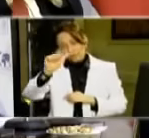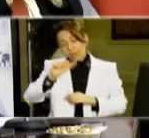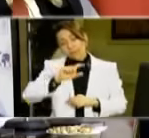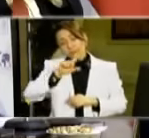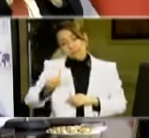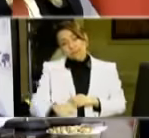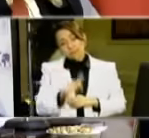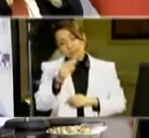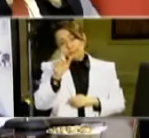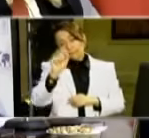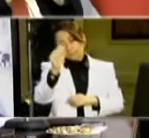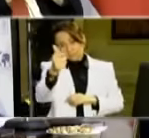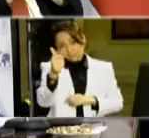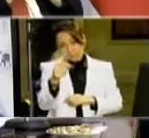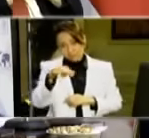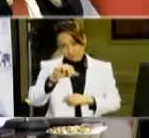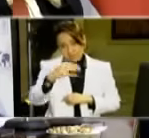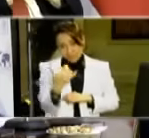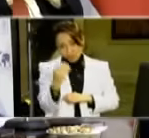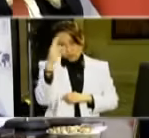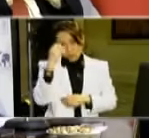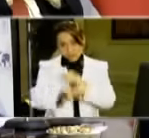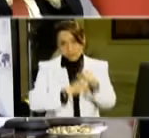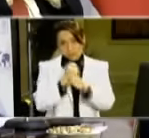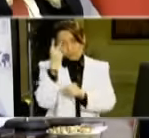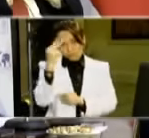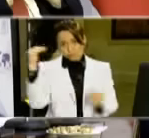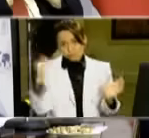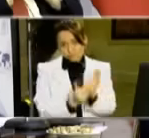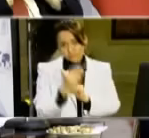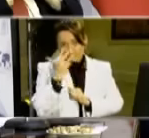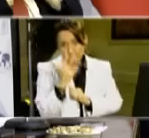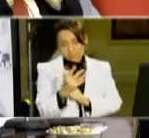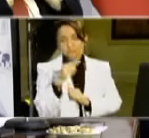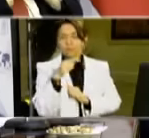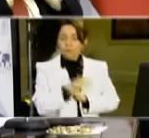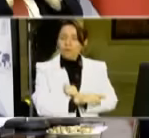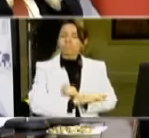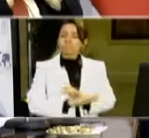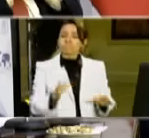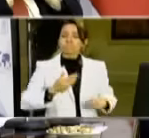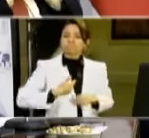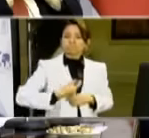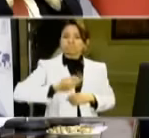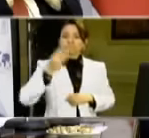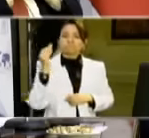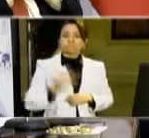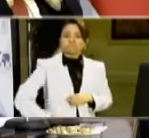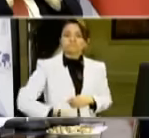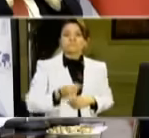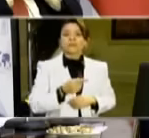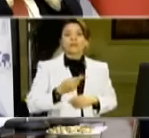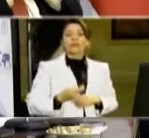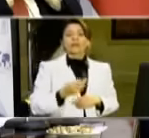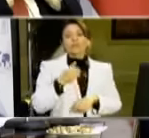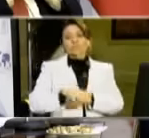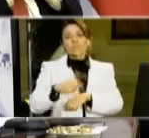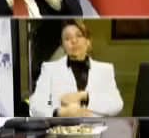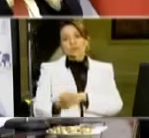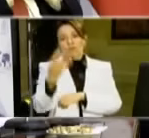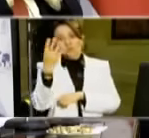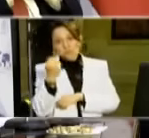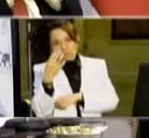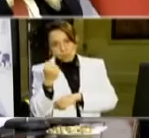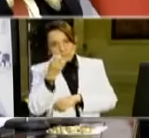del 2005, Insulza tomó posesión como el 9º secretario general y